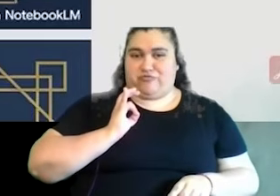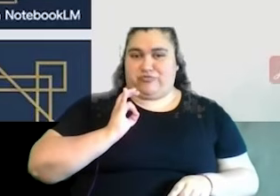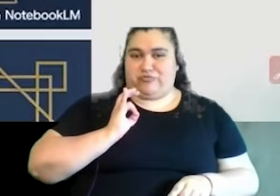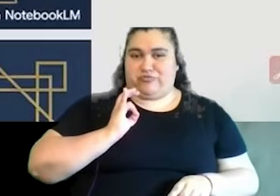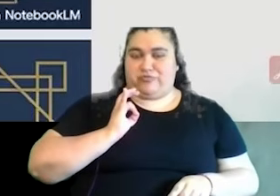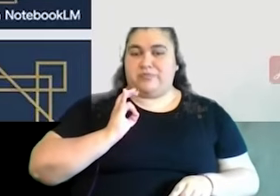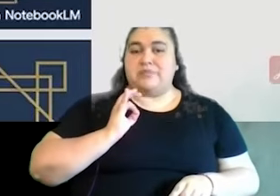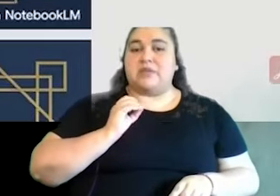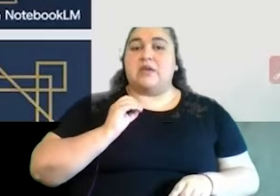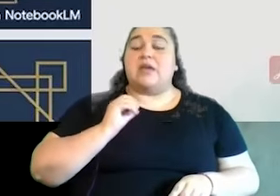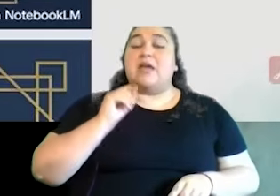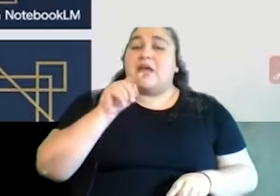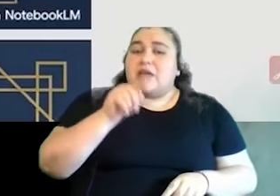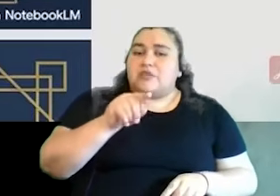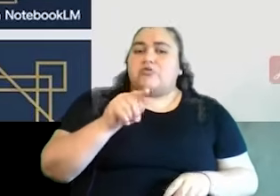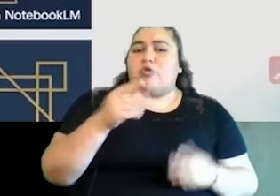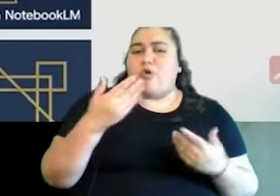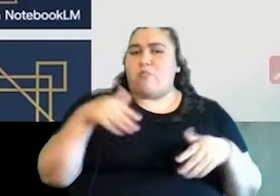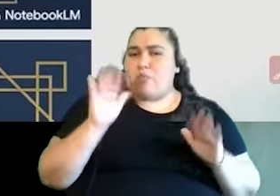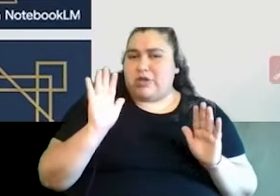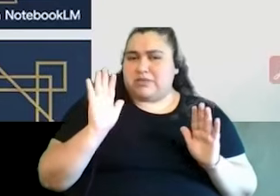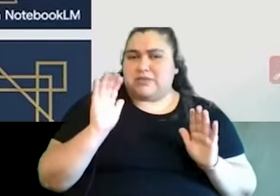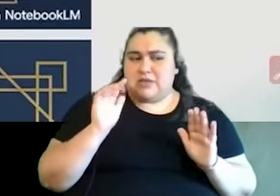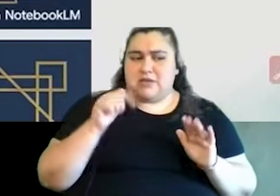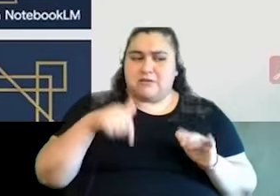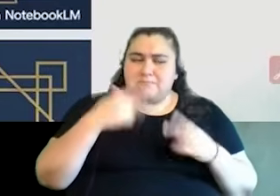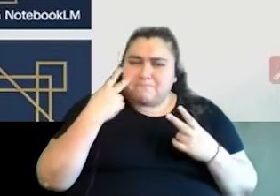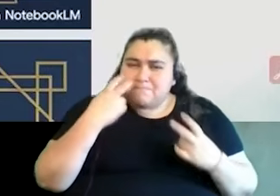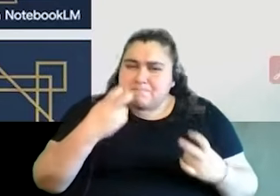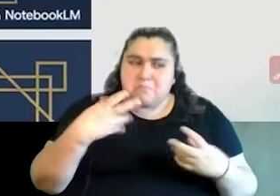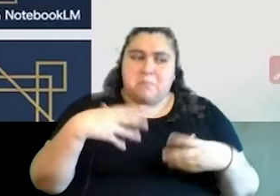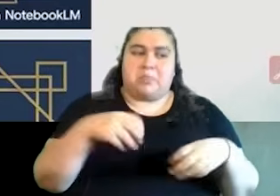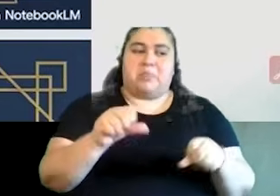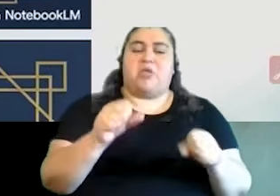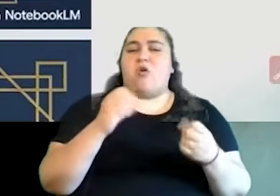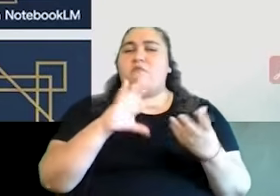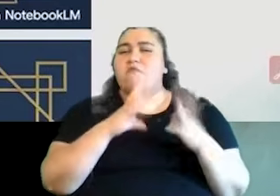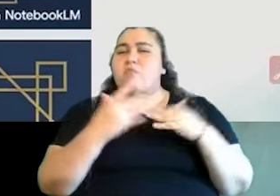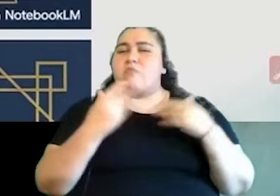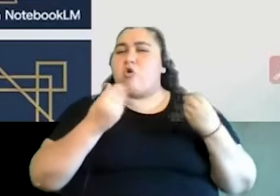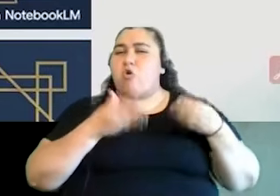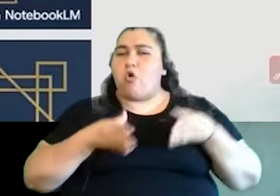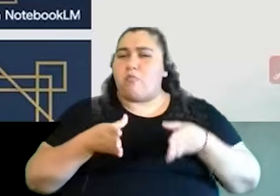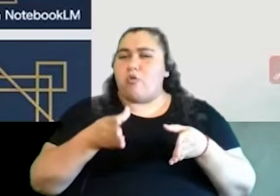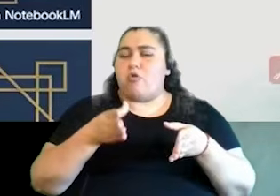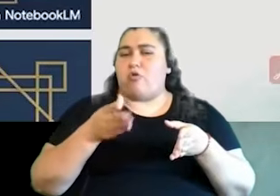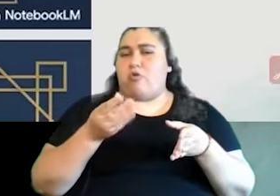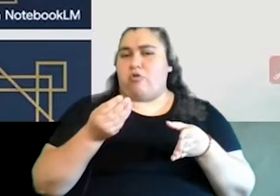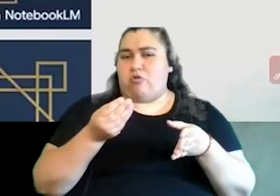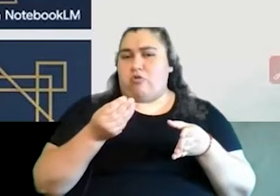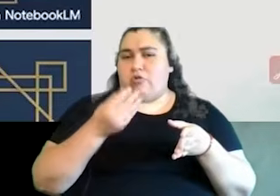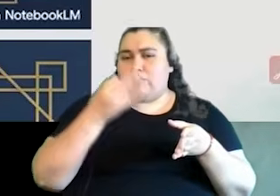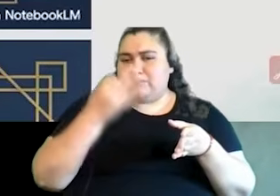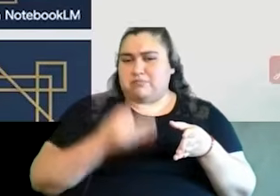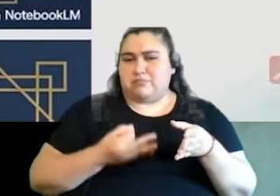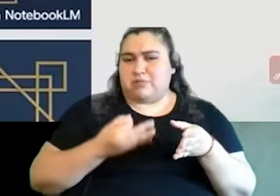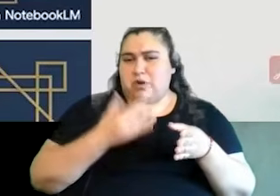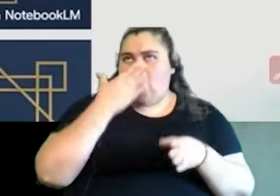lo que hoy anticipábamos respecto a cómo vamos a tener, si bien ya en el último